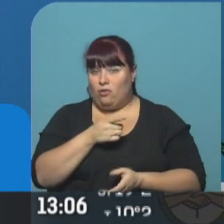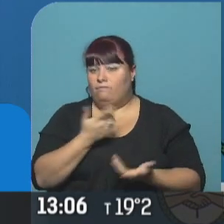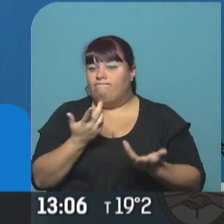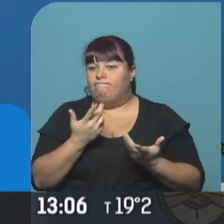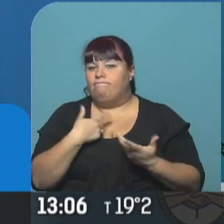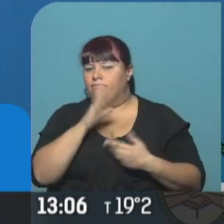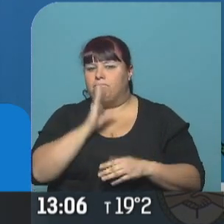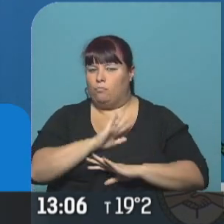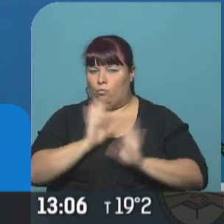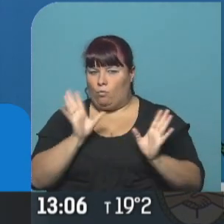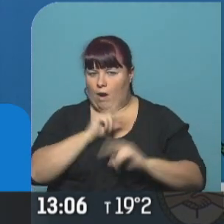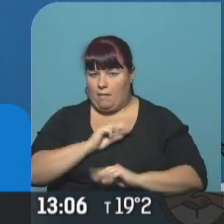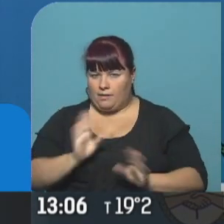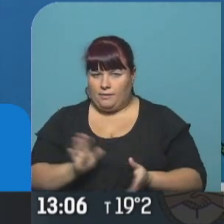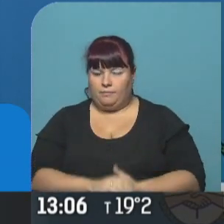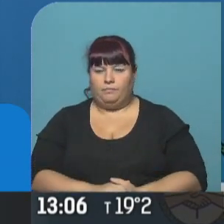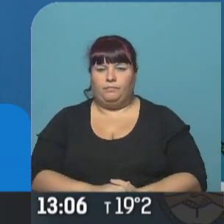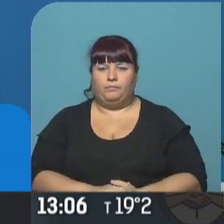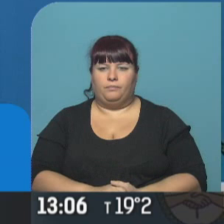podemos seguir tolerando.